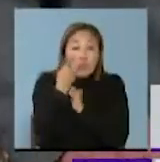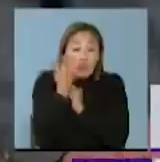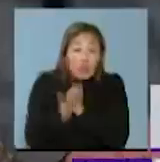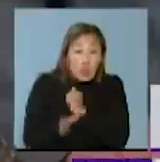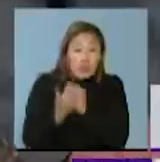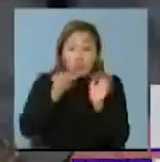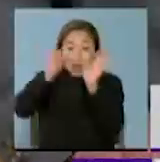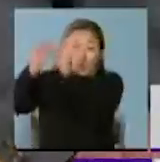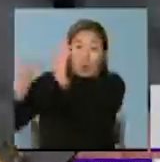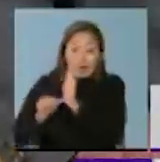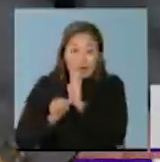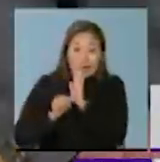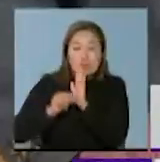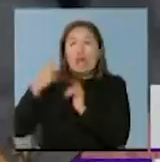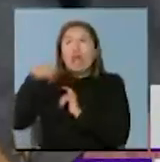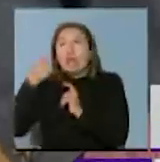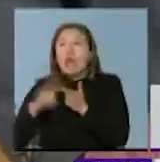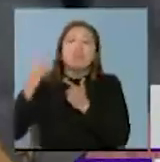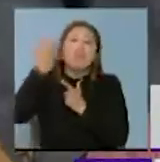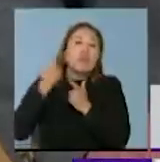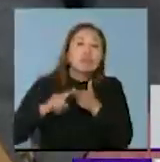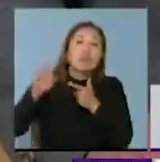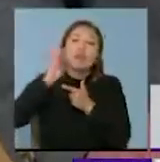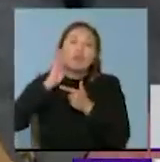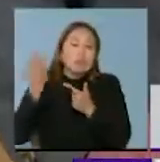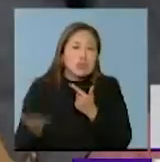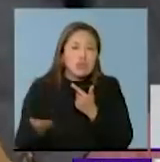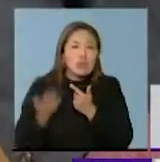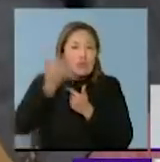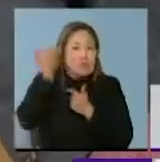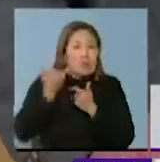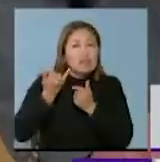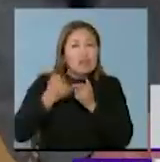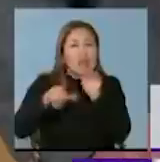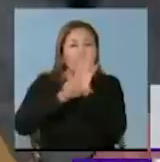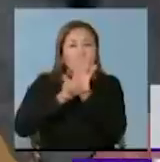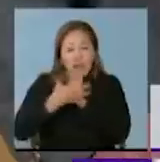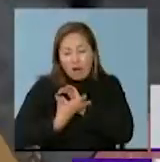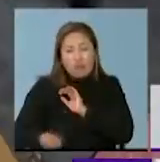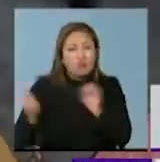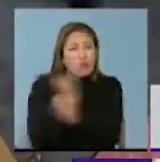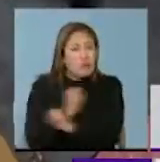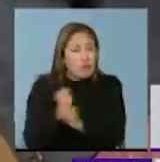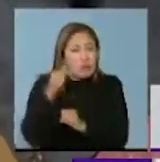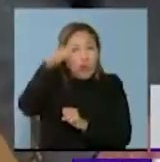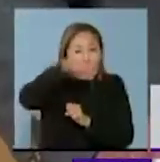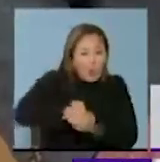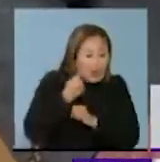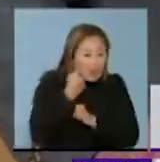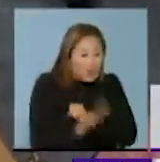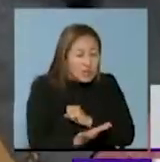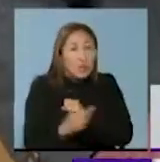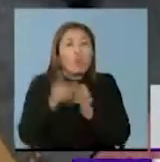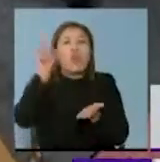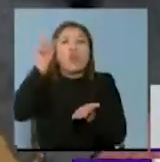los países del primer mundo, España, Francia, Estados Unidos, que tienen el aborto desde hace más de 30 años, hoy están viendo cómo